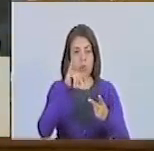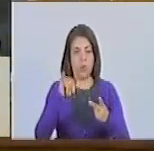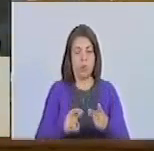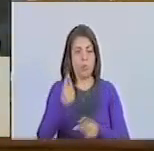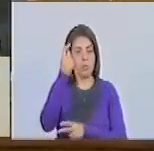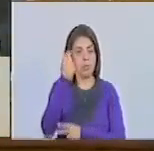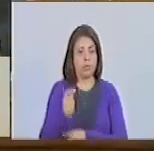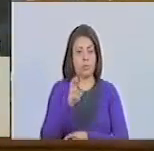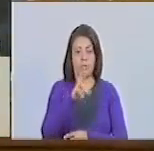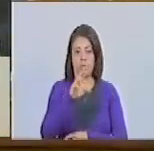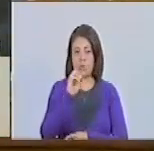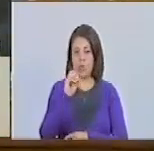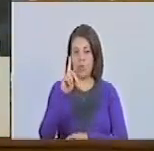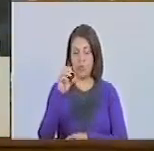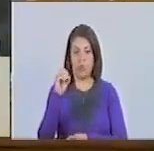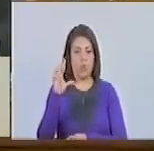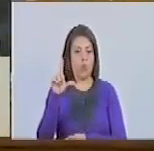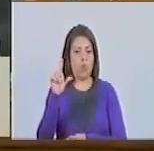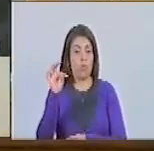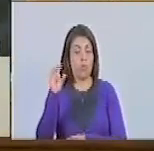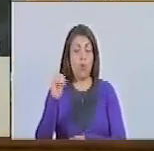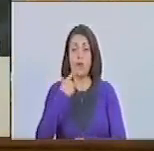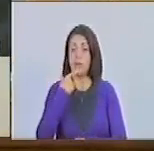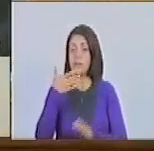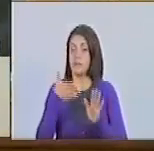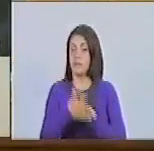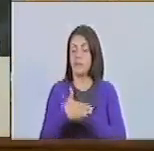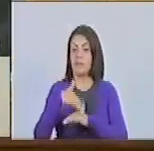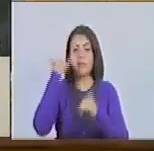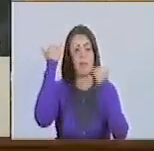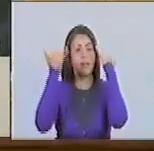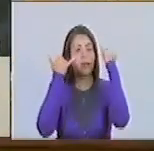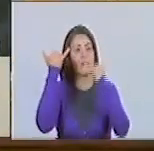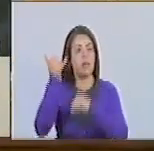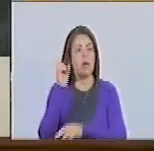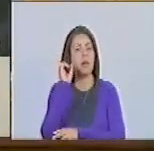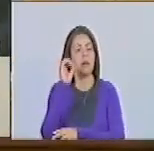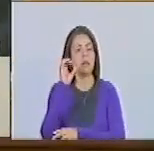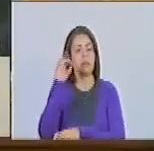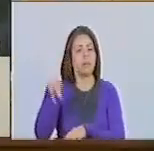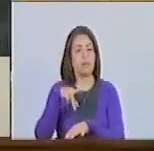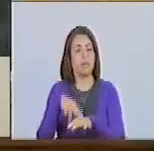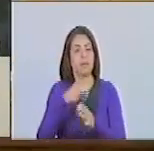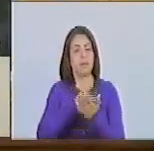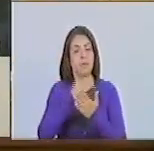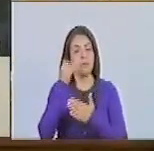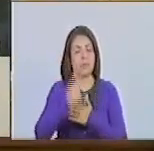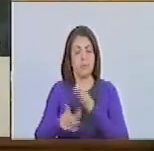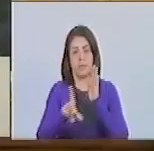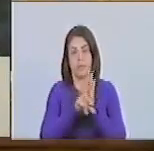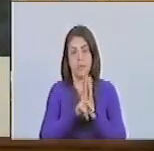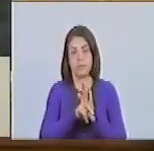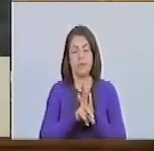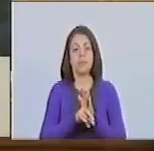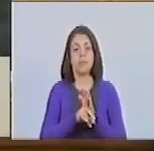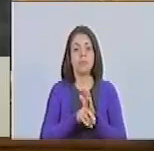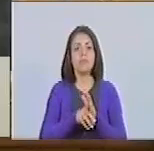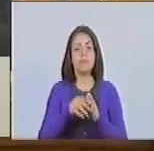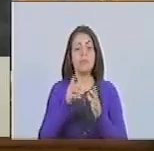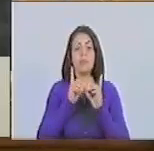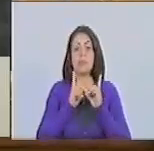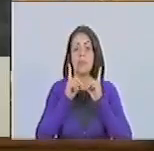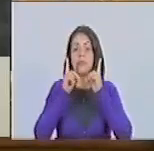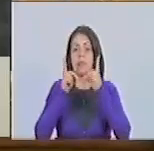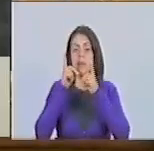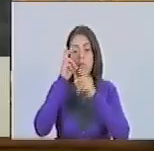el diputado Rodolfo Crespo, mediante la cual remiten por iniciativa parlamentaria el proyecto de ley para el trato digno